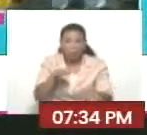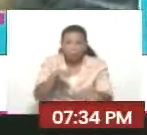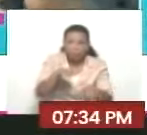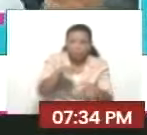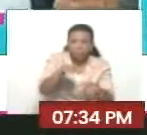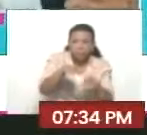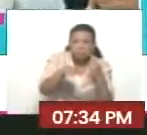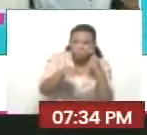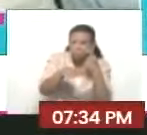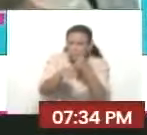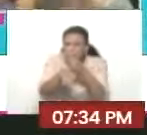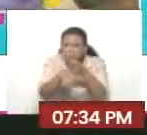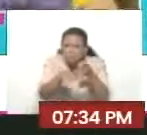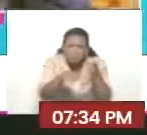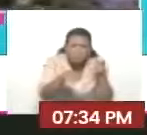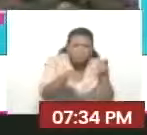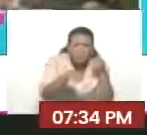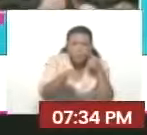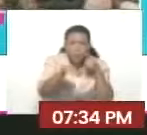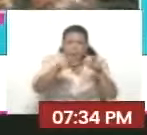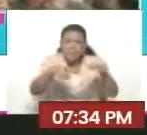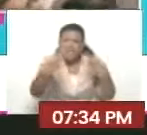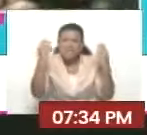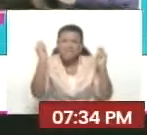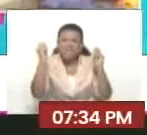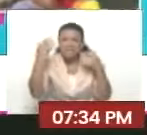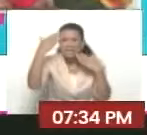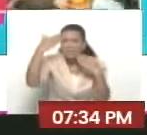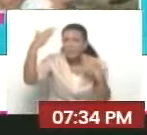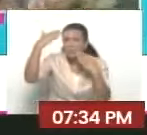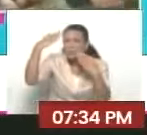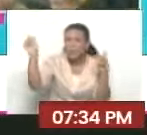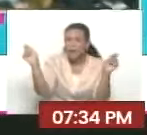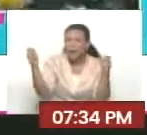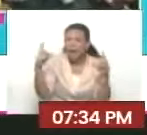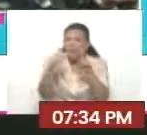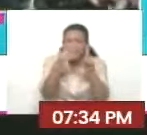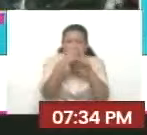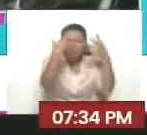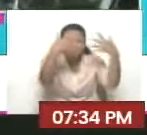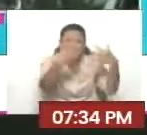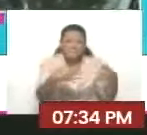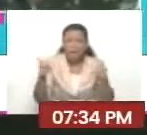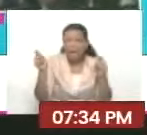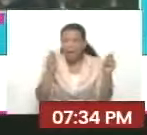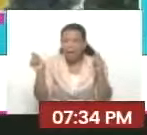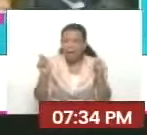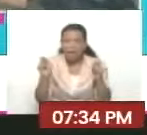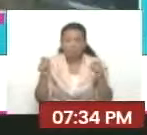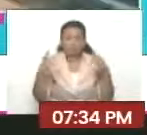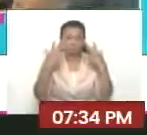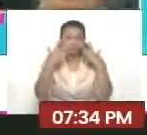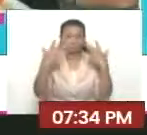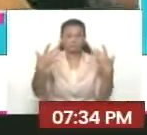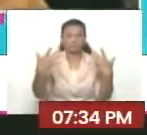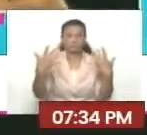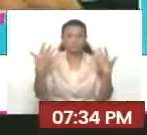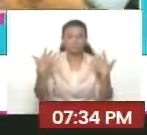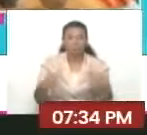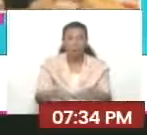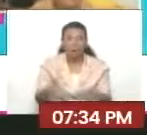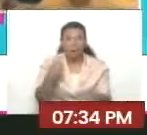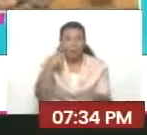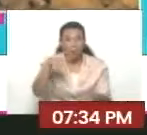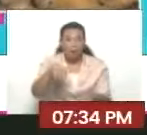me acerco y veo algunos avisos, saludos. Y la gente está parada ahí de repente. Pero ya